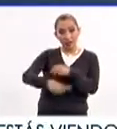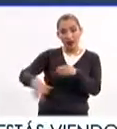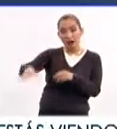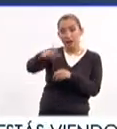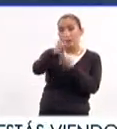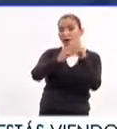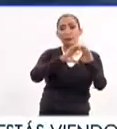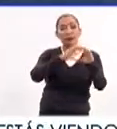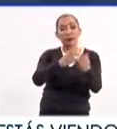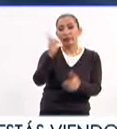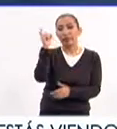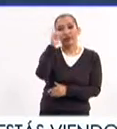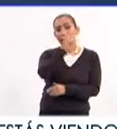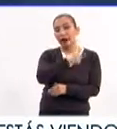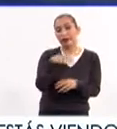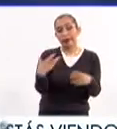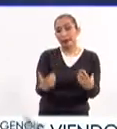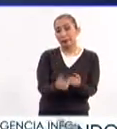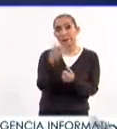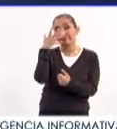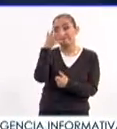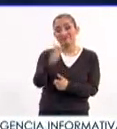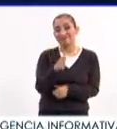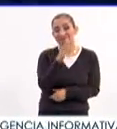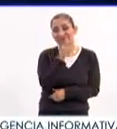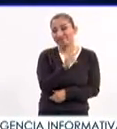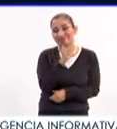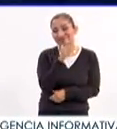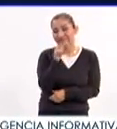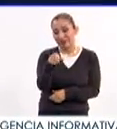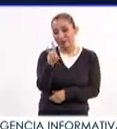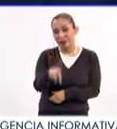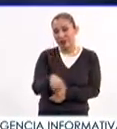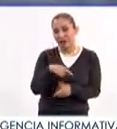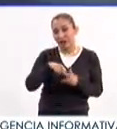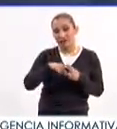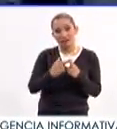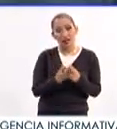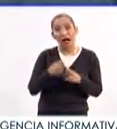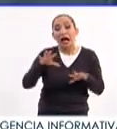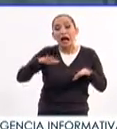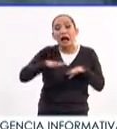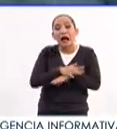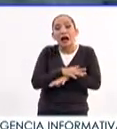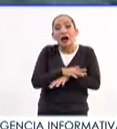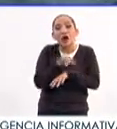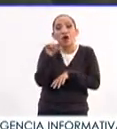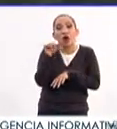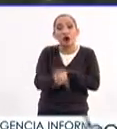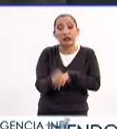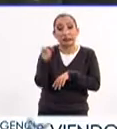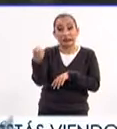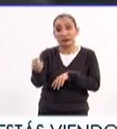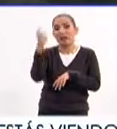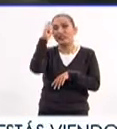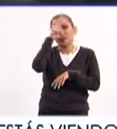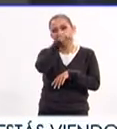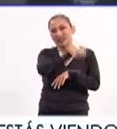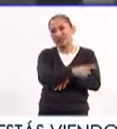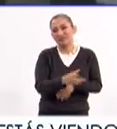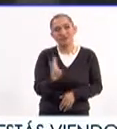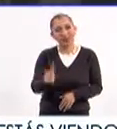al planeta será muy difícil recuperarlo en el futuro, y realmente tenemos que empezar a cambiar. Eso es lo más difícil de